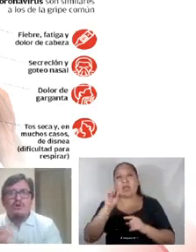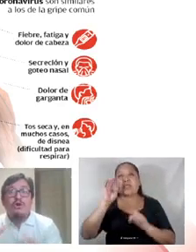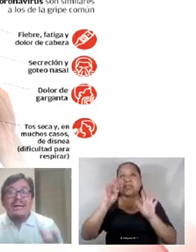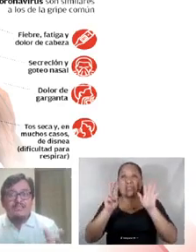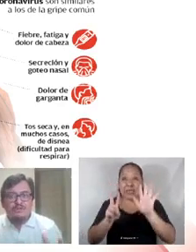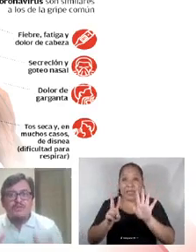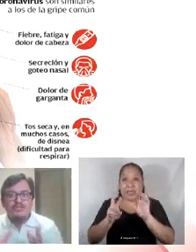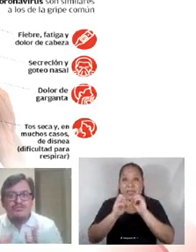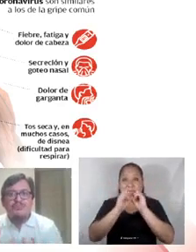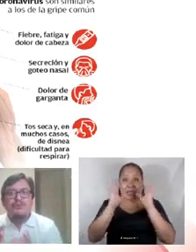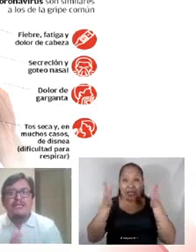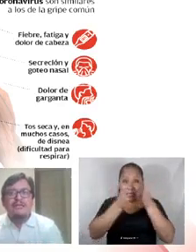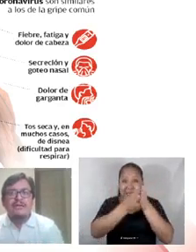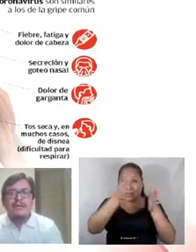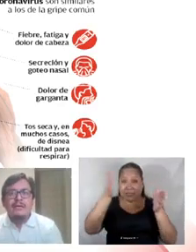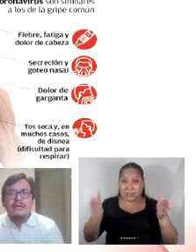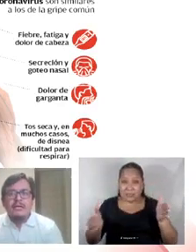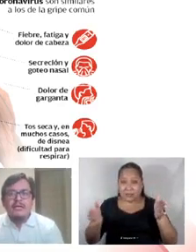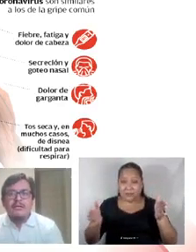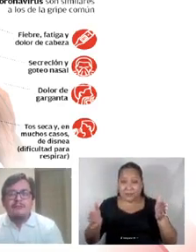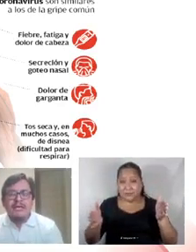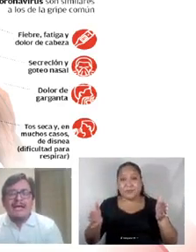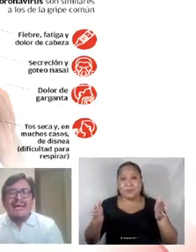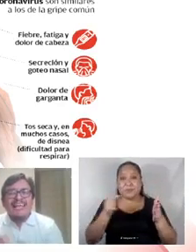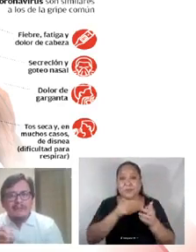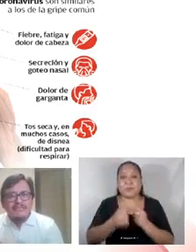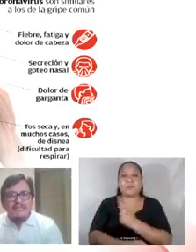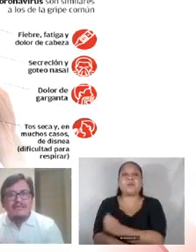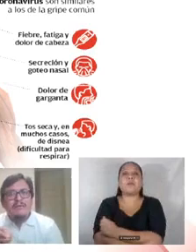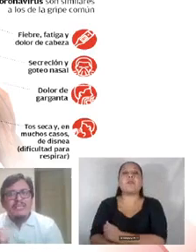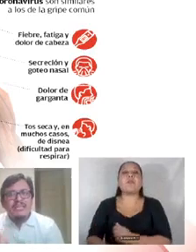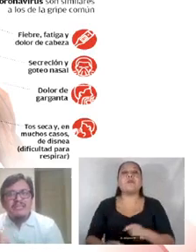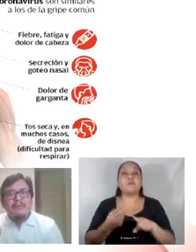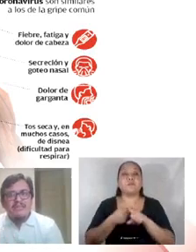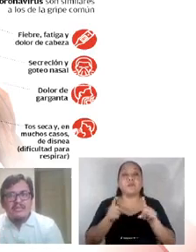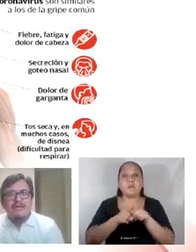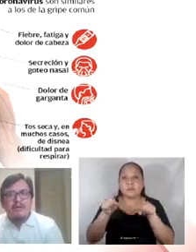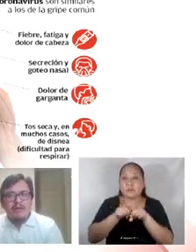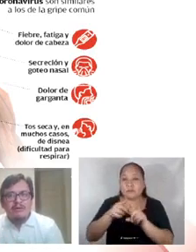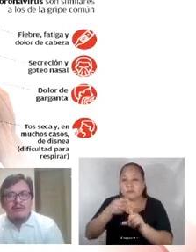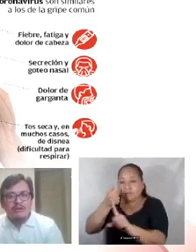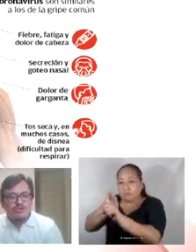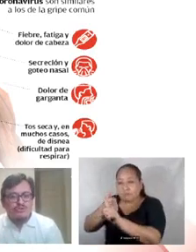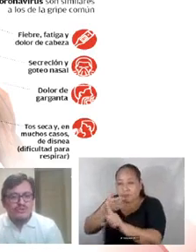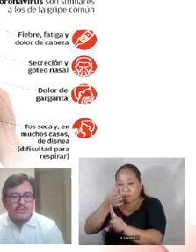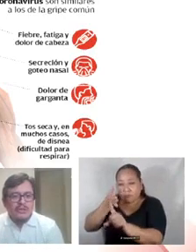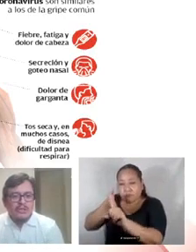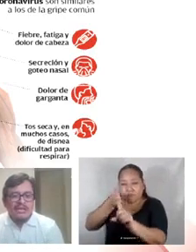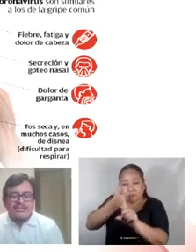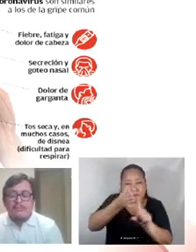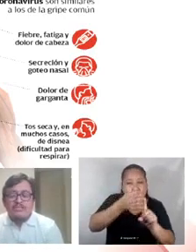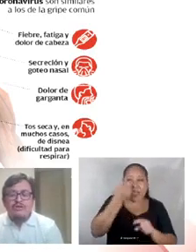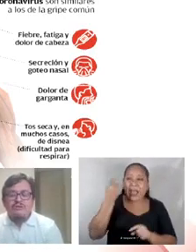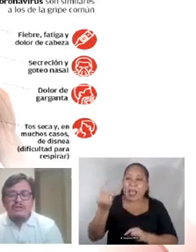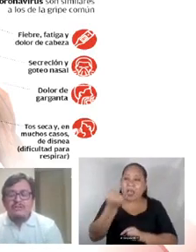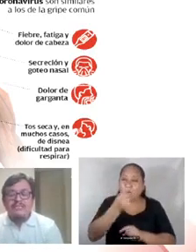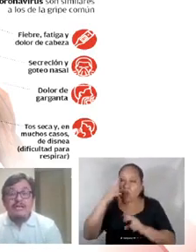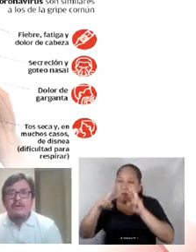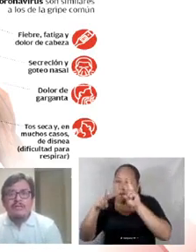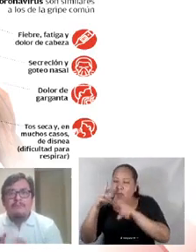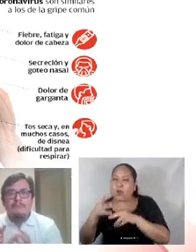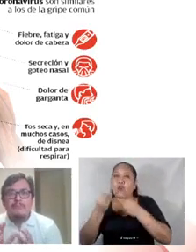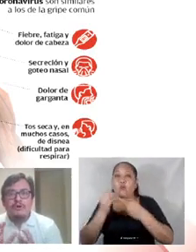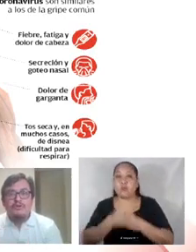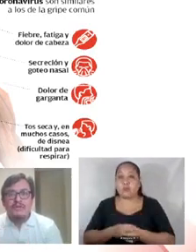no explican todos los casos. Por eso es importante ver a cada paciente de manera independiente que a los otros. La transmisión